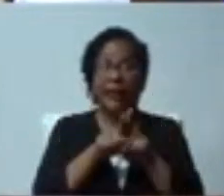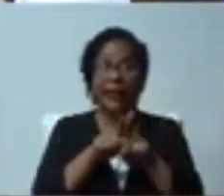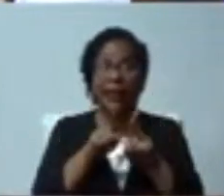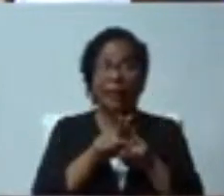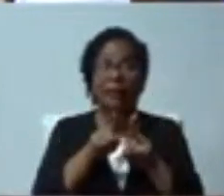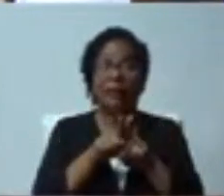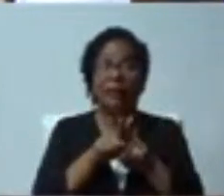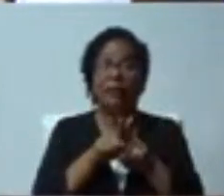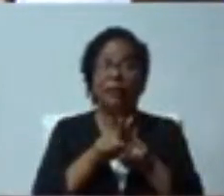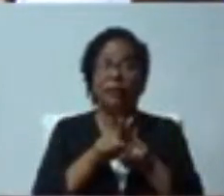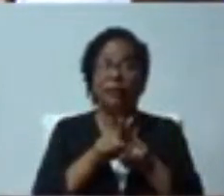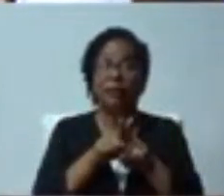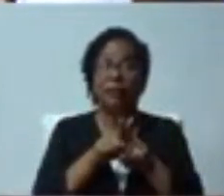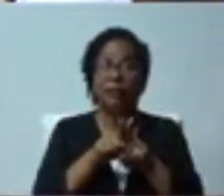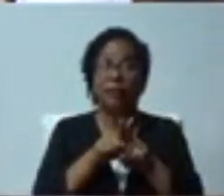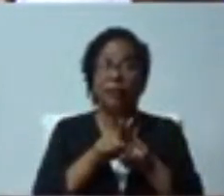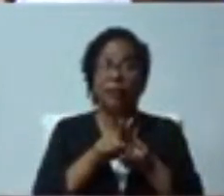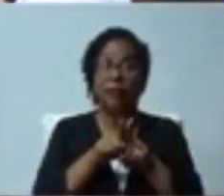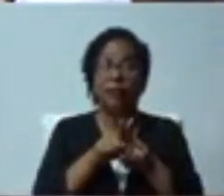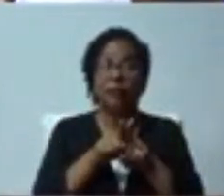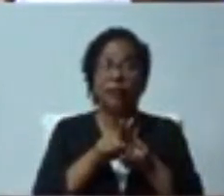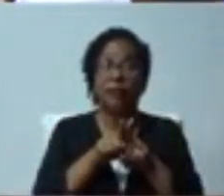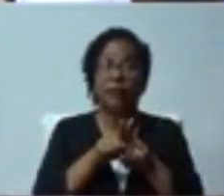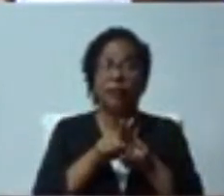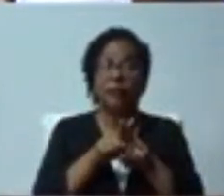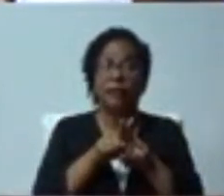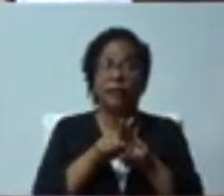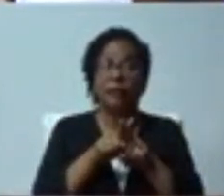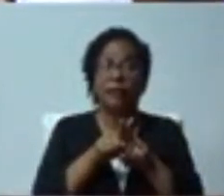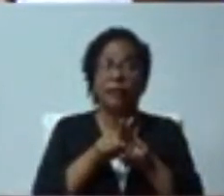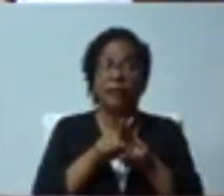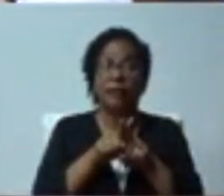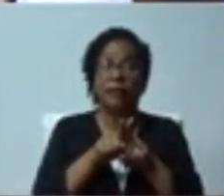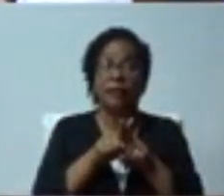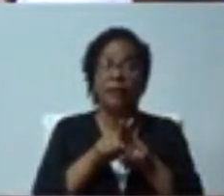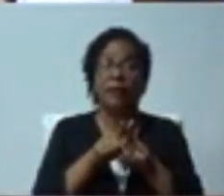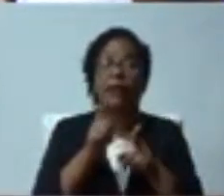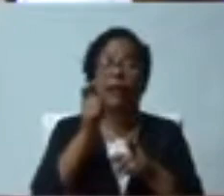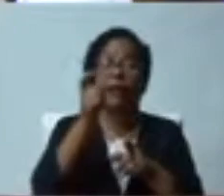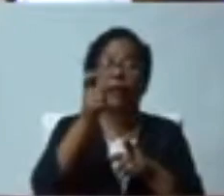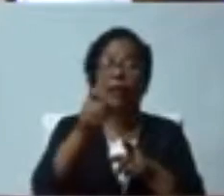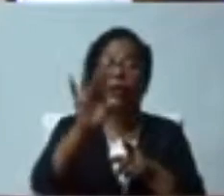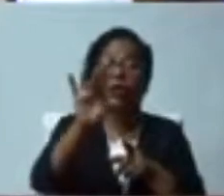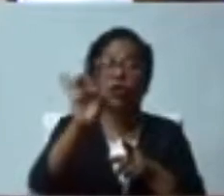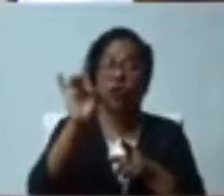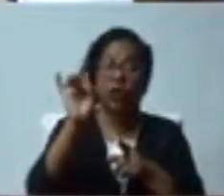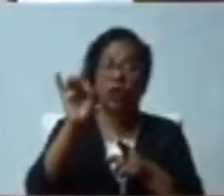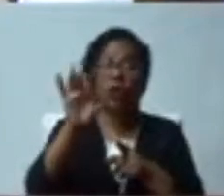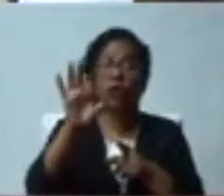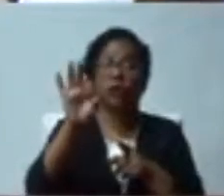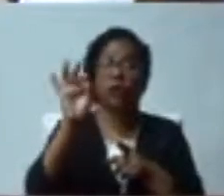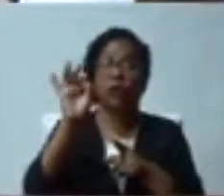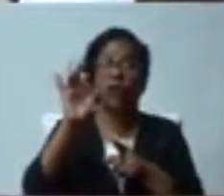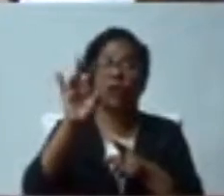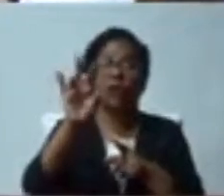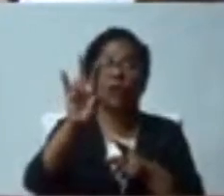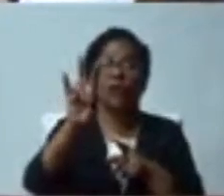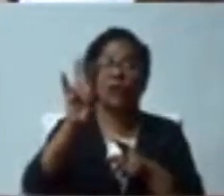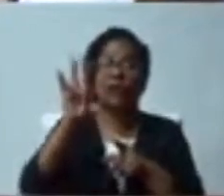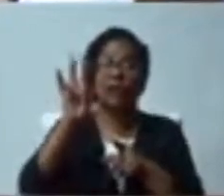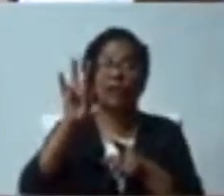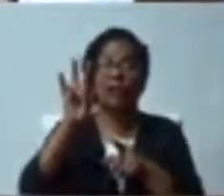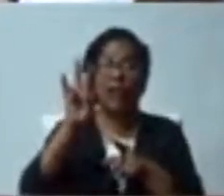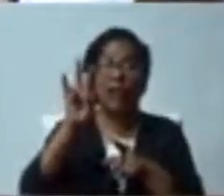la línea aérea estaba ofreciendo 800, 900, 700 dólares a quienes se quedaran hasta